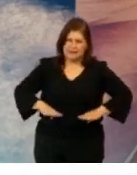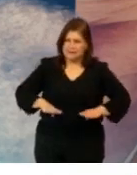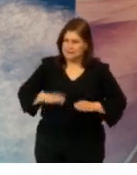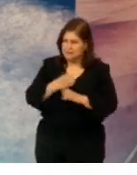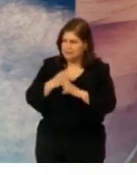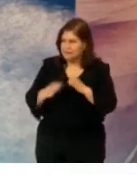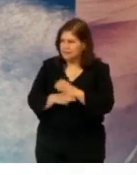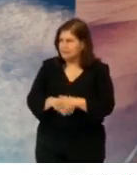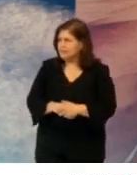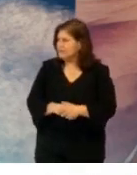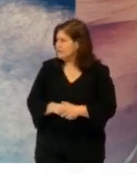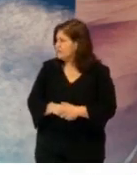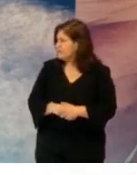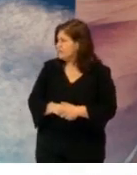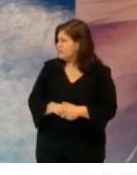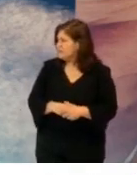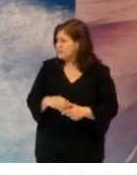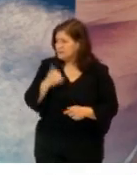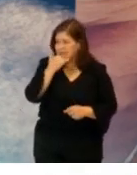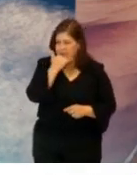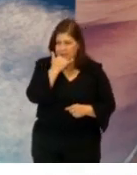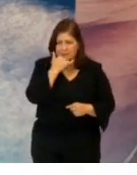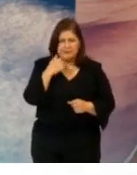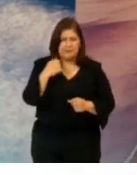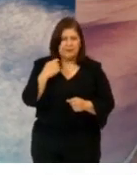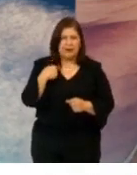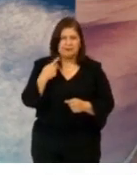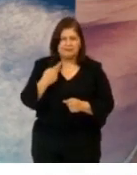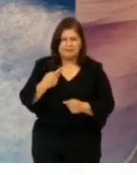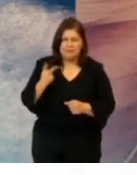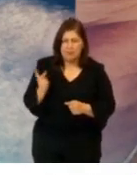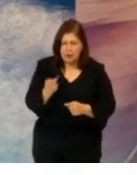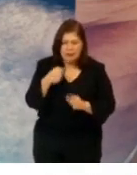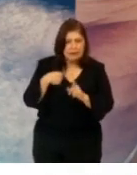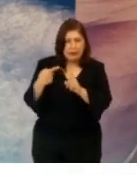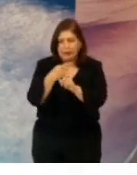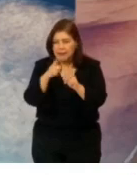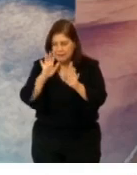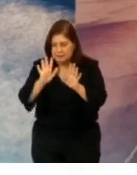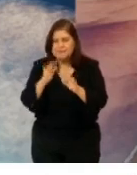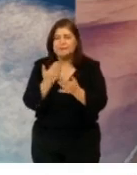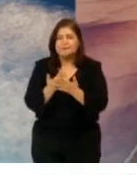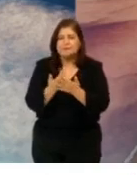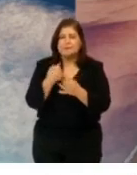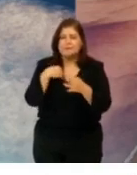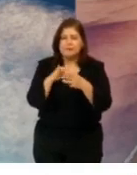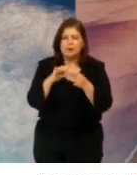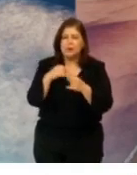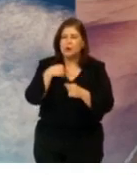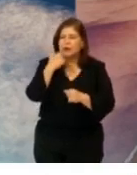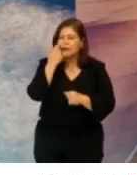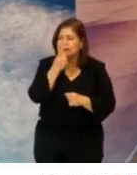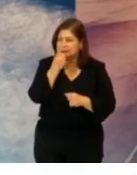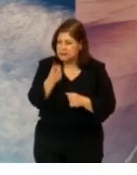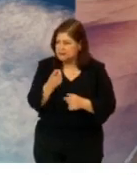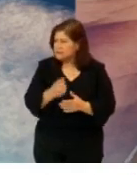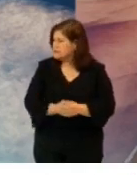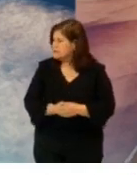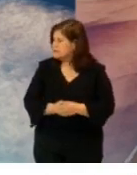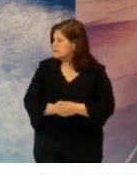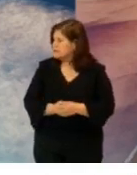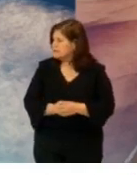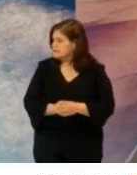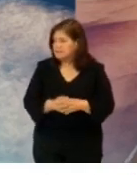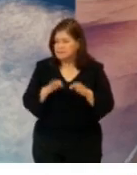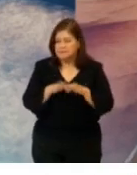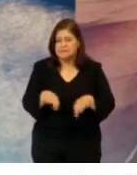Perdona que diga mucho, porque creo que tu pregunta me atrapó un poco, para serte súper sincera. Y lo último que quiero mencionar, y creo que también